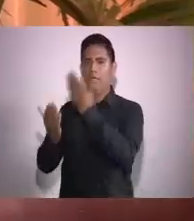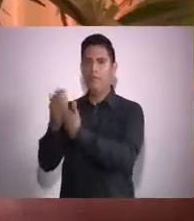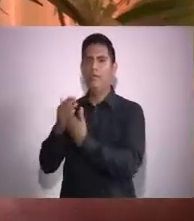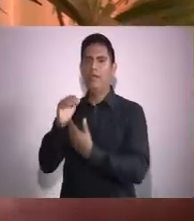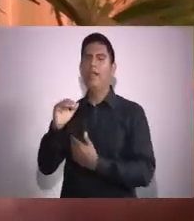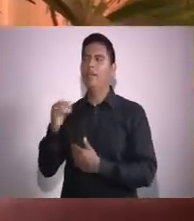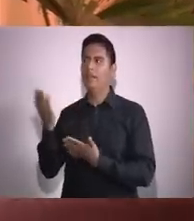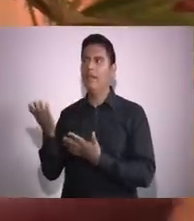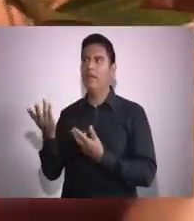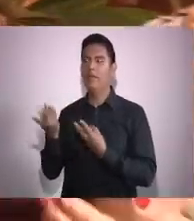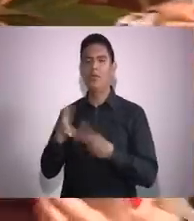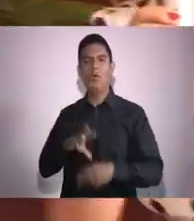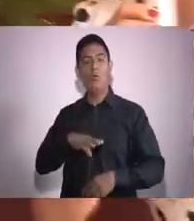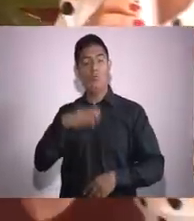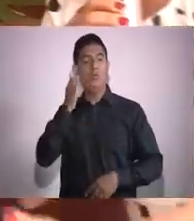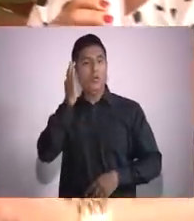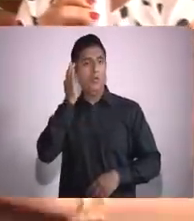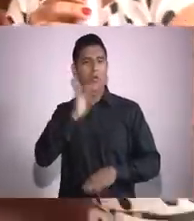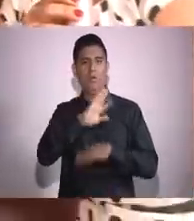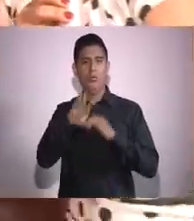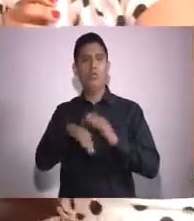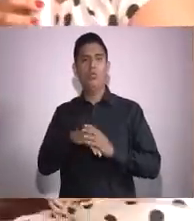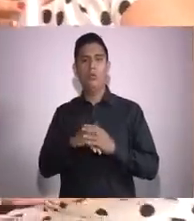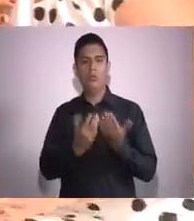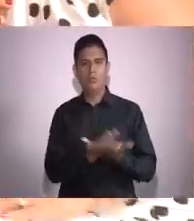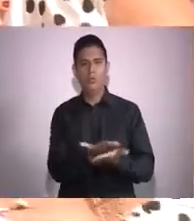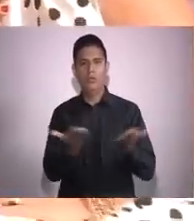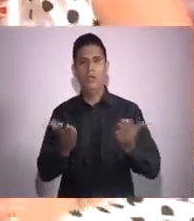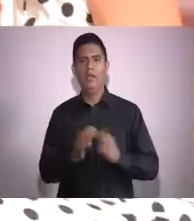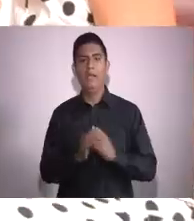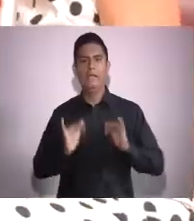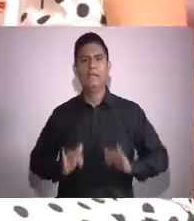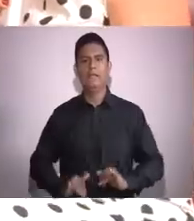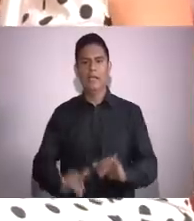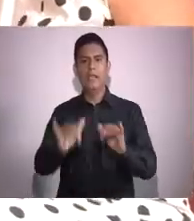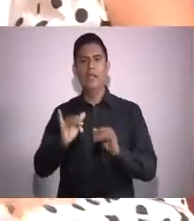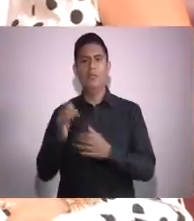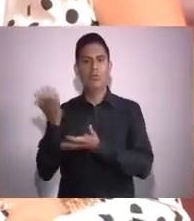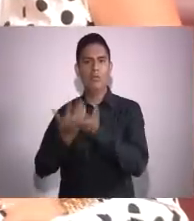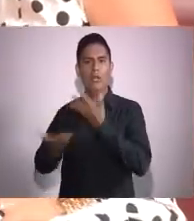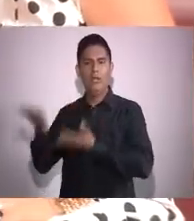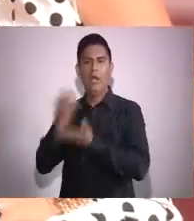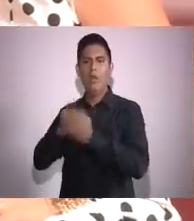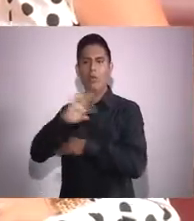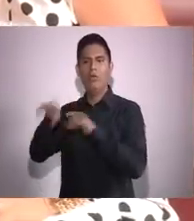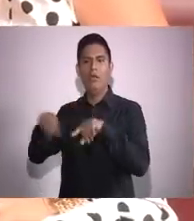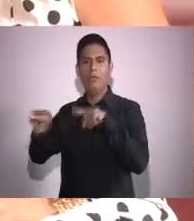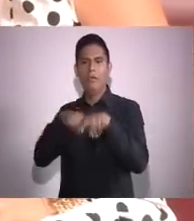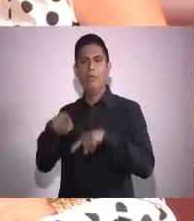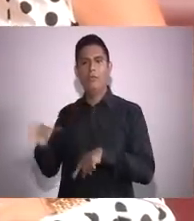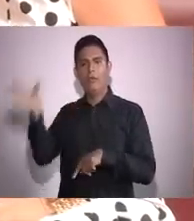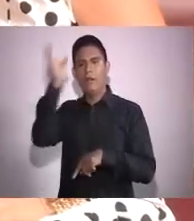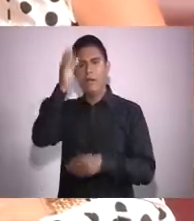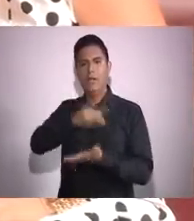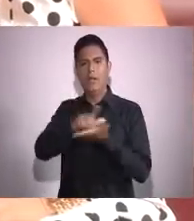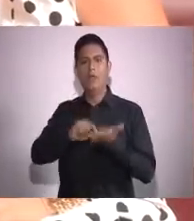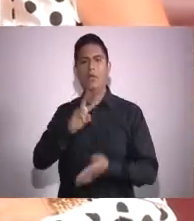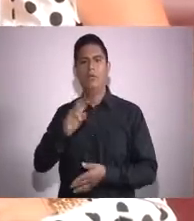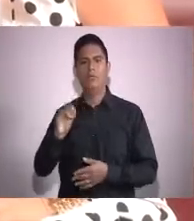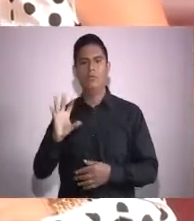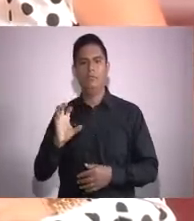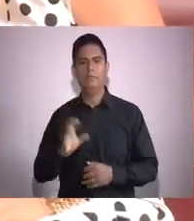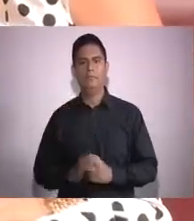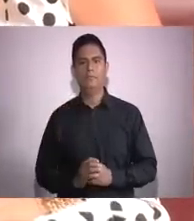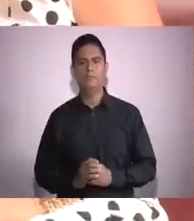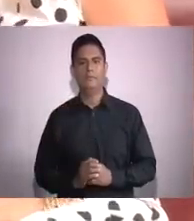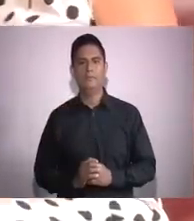Muchísimas gracias, Erika, nos sentimos orgullosas de todas ustedes. Continuamos en este diálogo con nuestras candidatas a Reinas